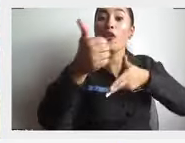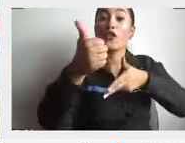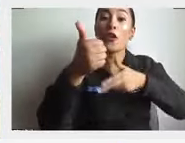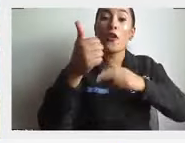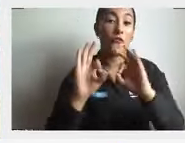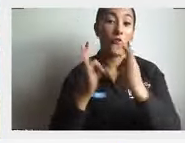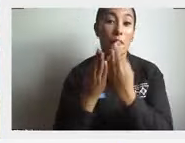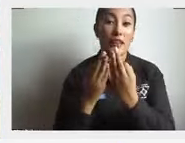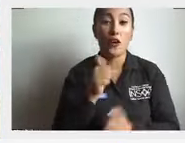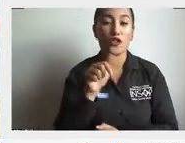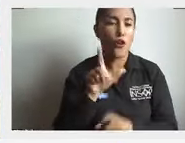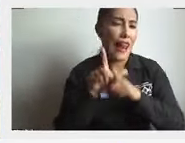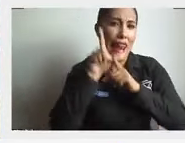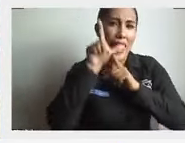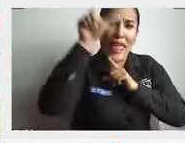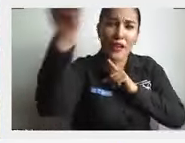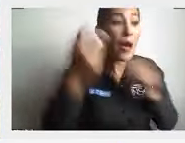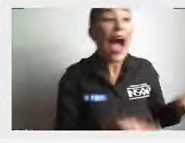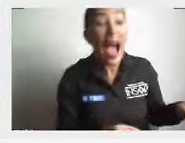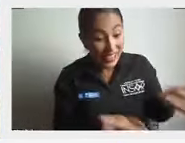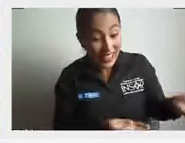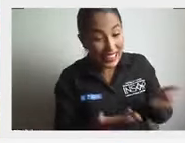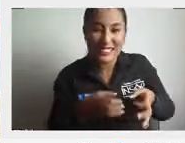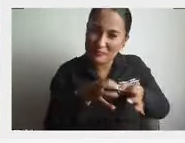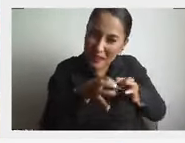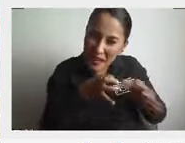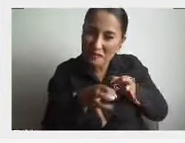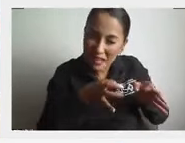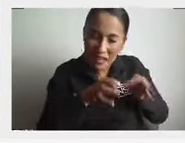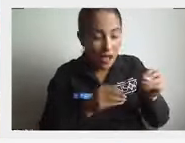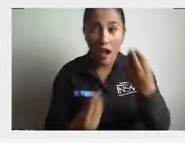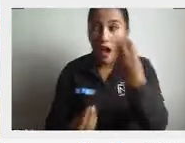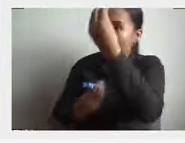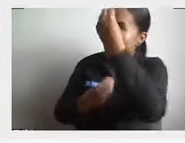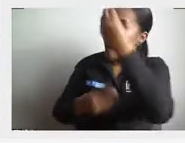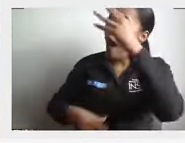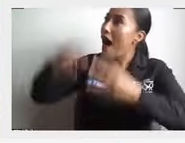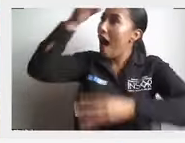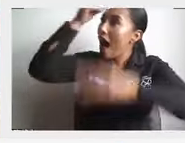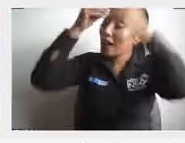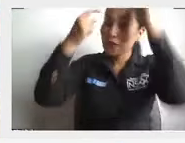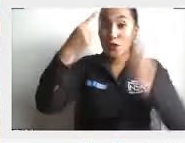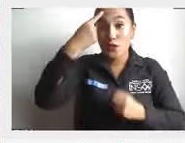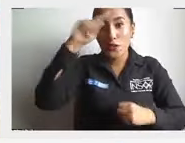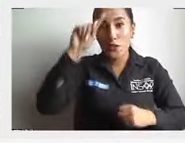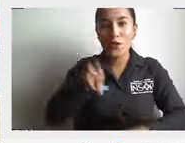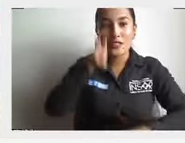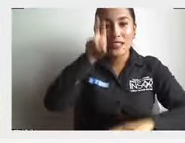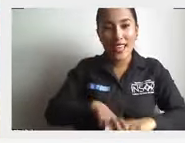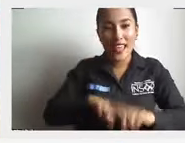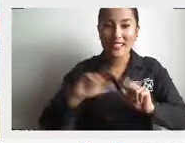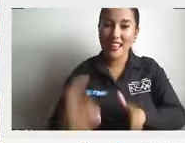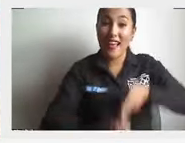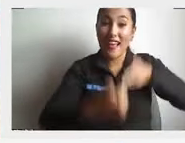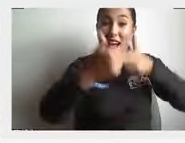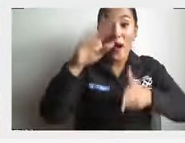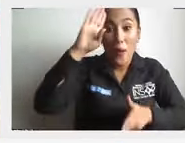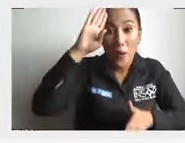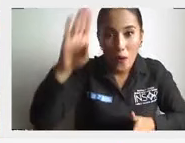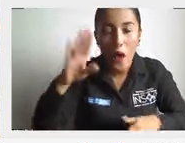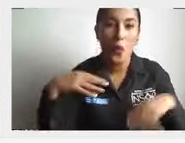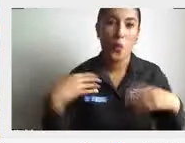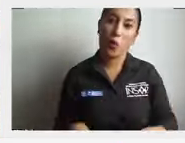pueda saludarlo en el momento que es como es y de forma coherente. Qué bueno. Entonces, tenemos muchos recursos.